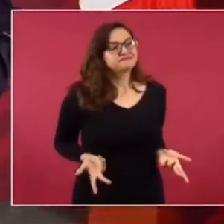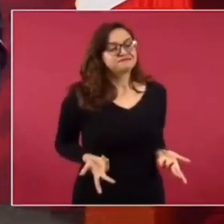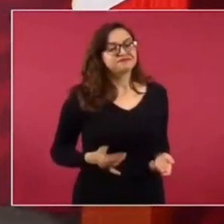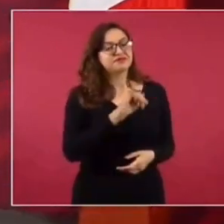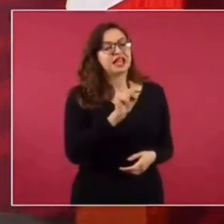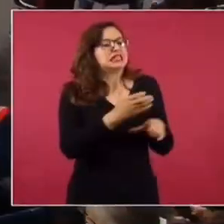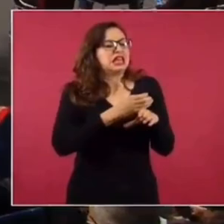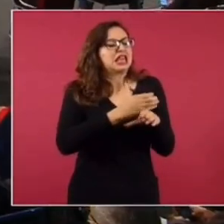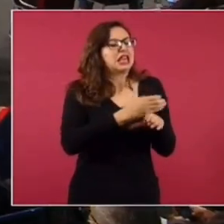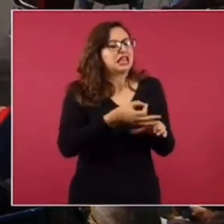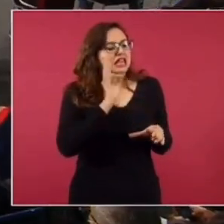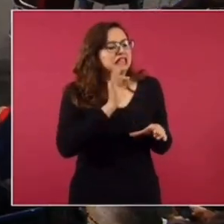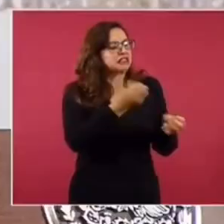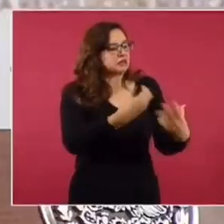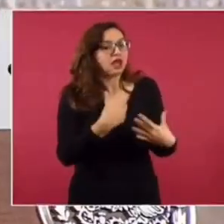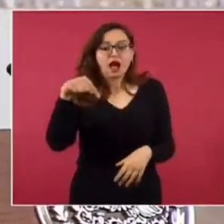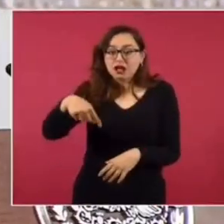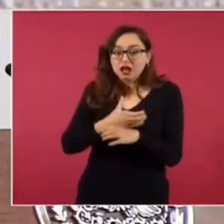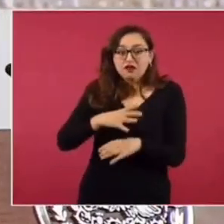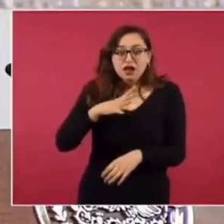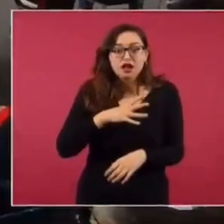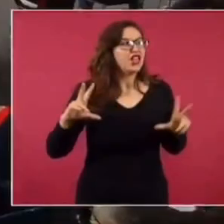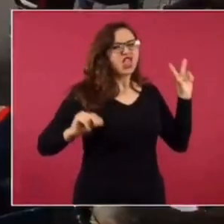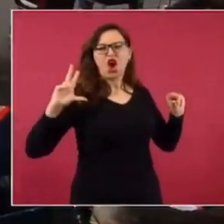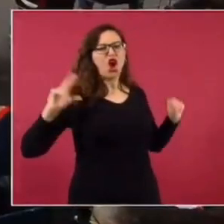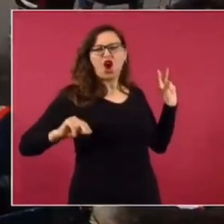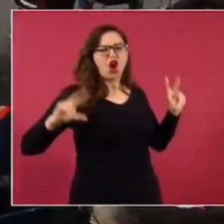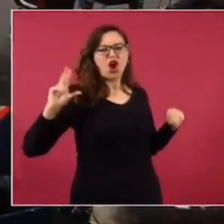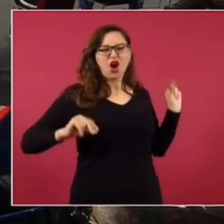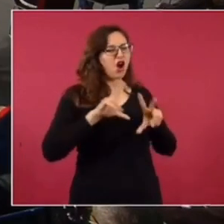café pero café si hay aquí verdad